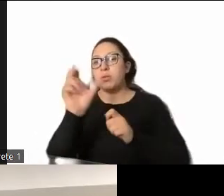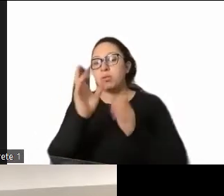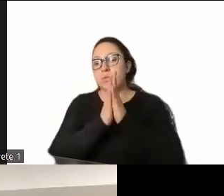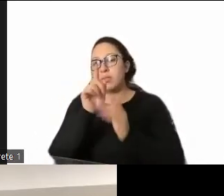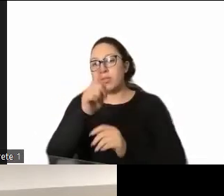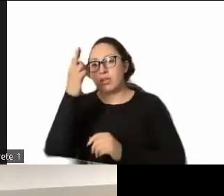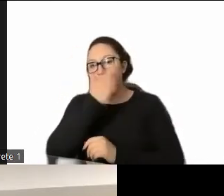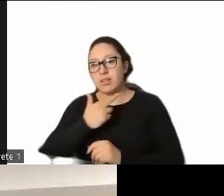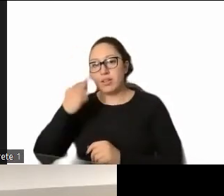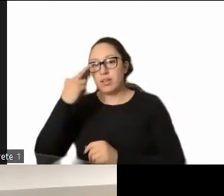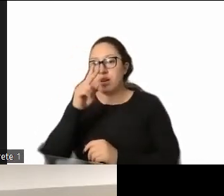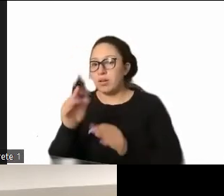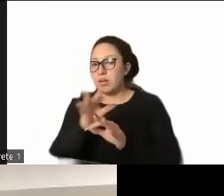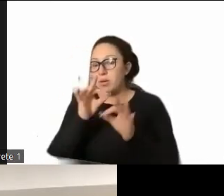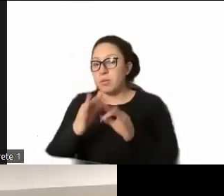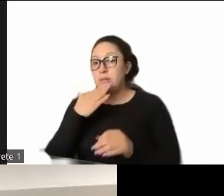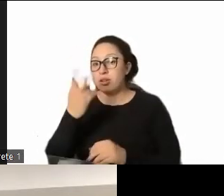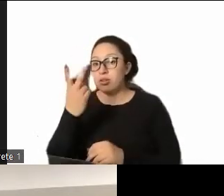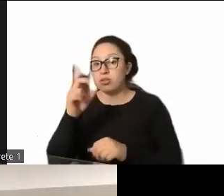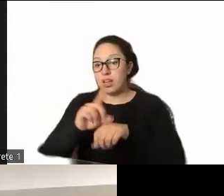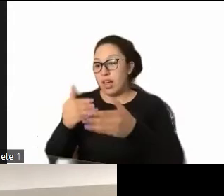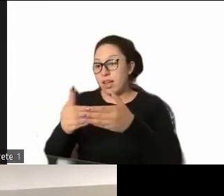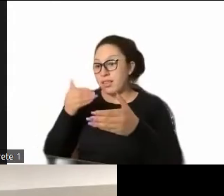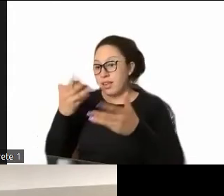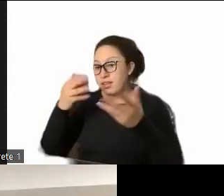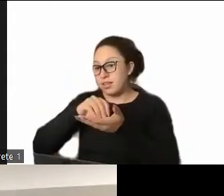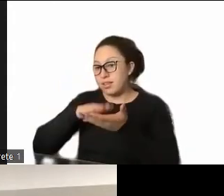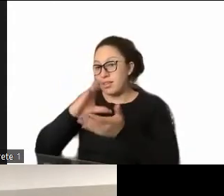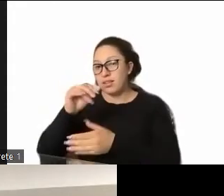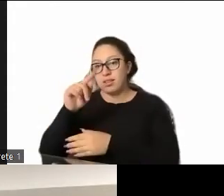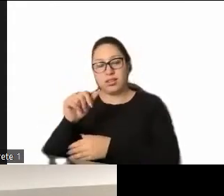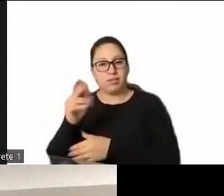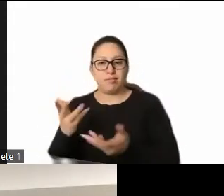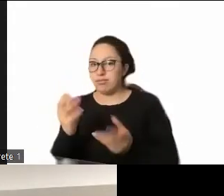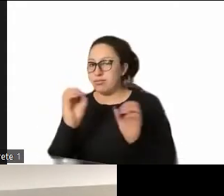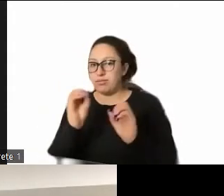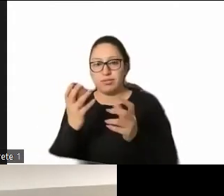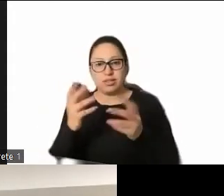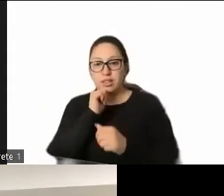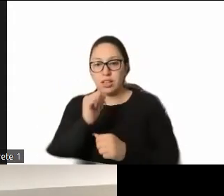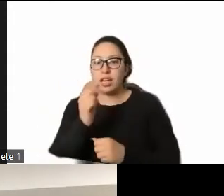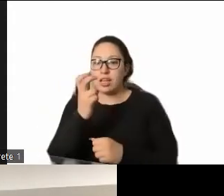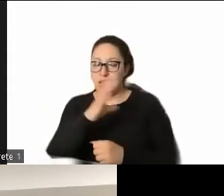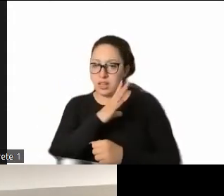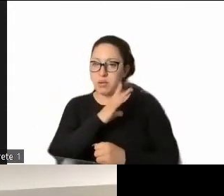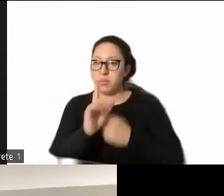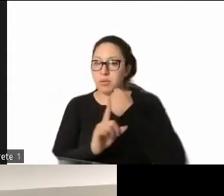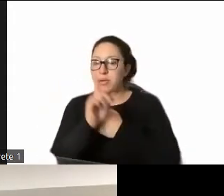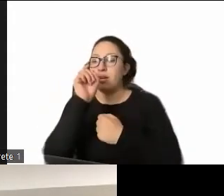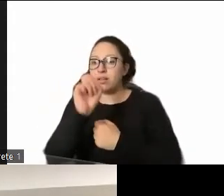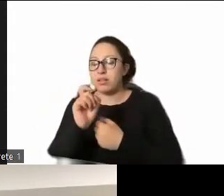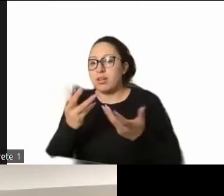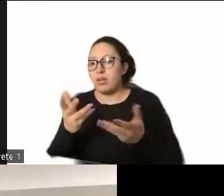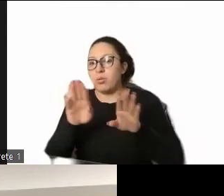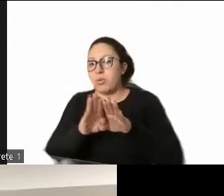alguna forma no están cubiertas estas 48 horas hábiles. Entonces, sí hay ahí un problema de procedimiento